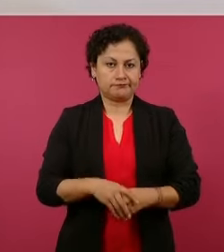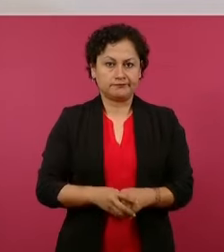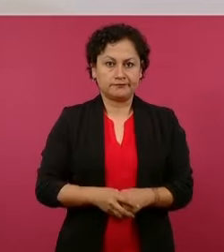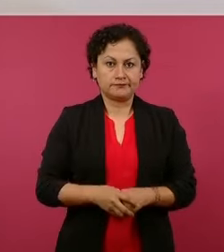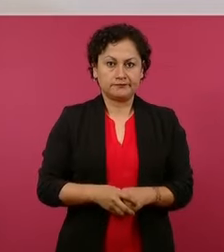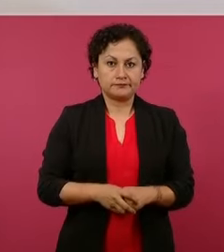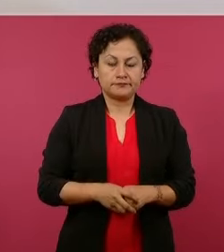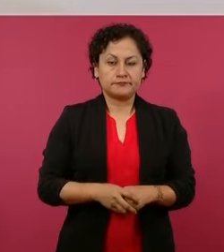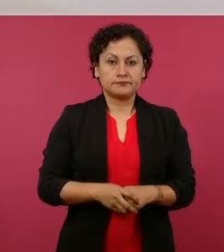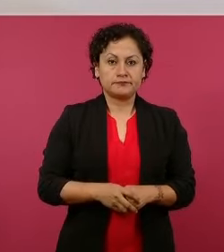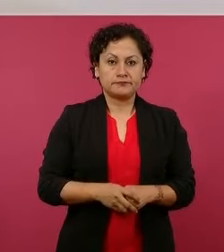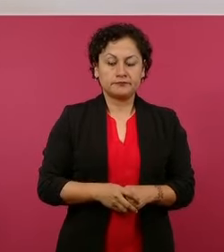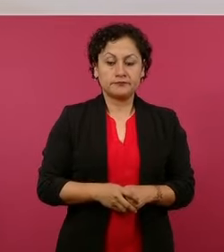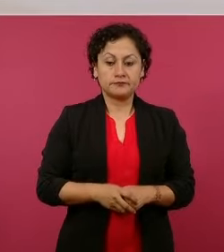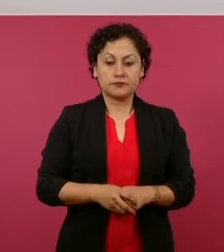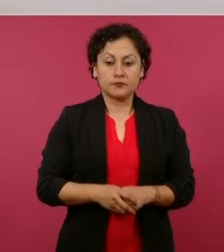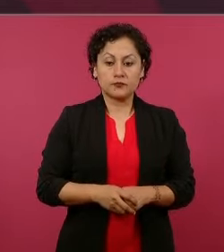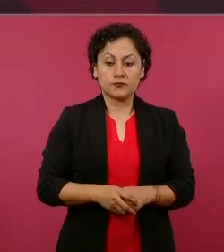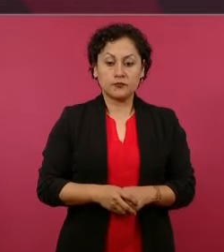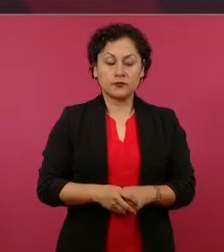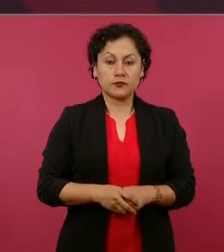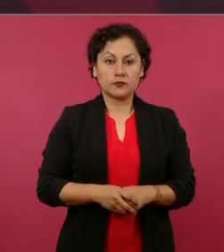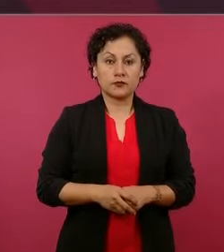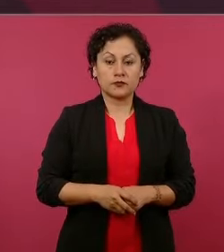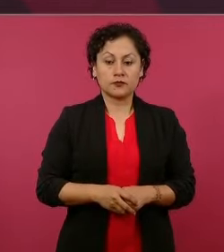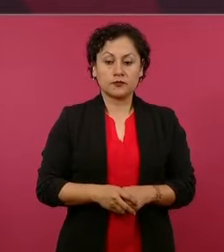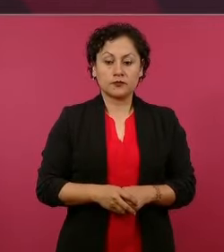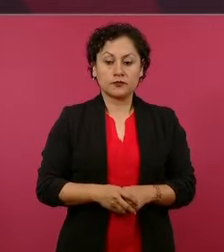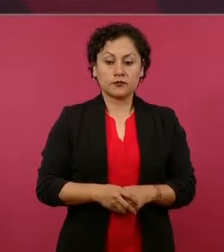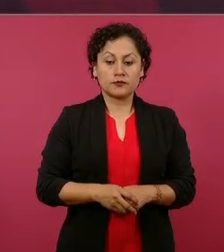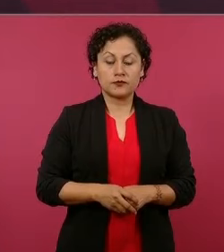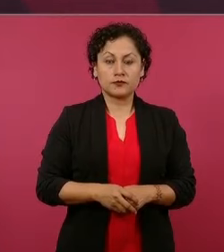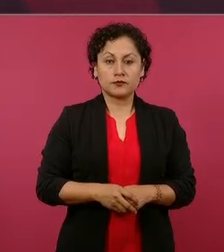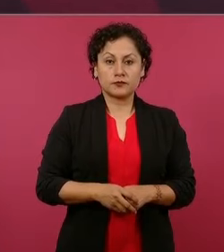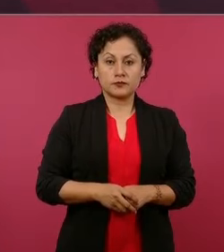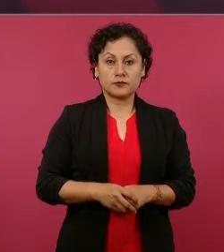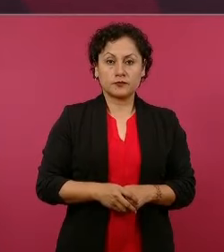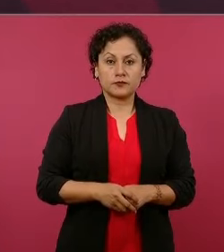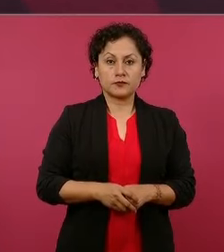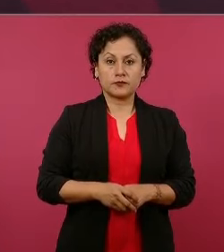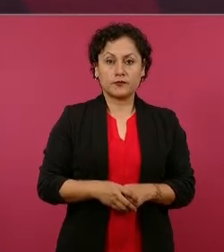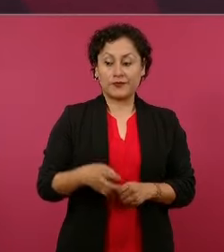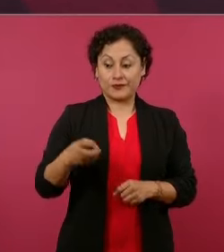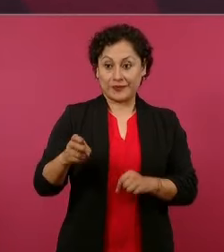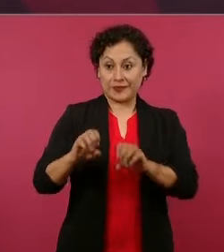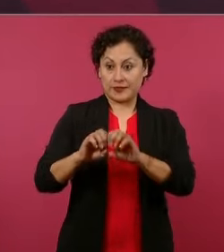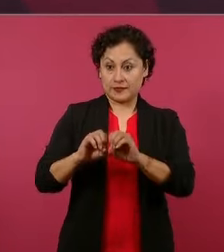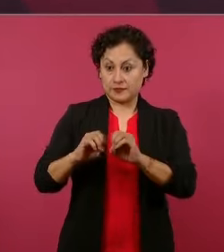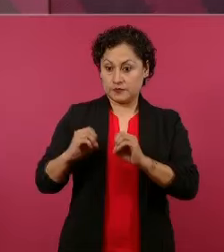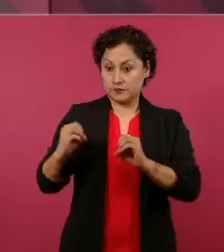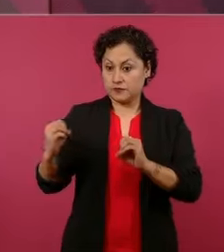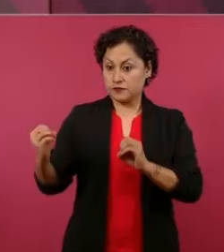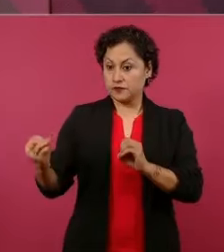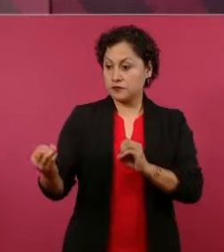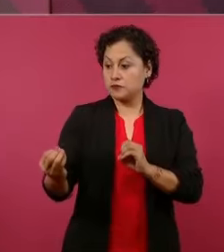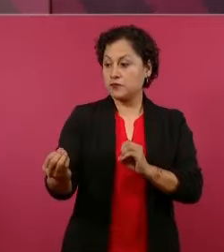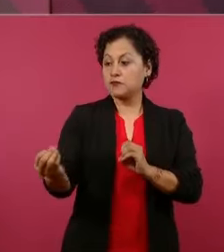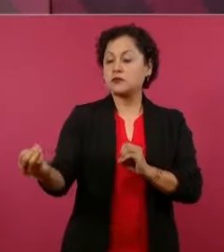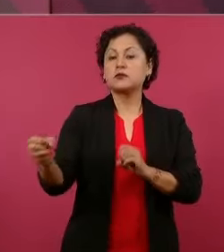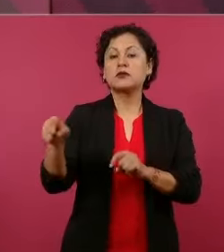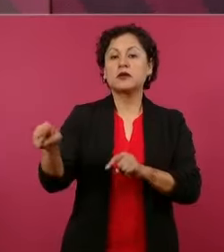que es un desvío del gasoducto que pasa